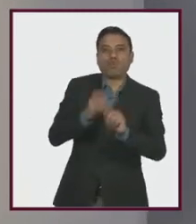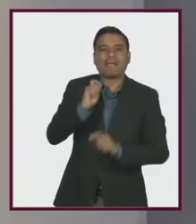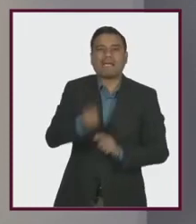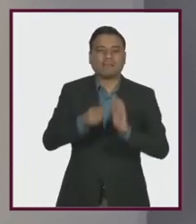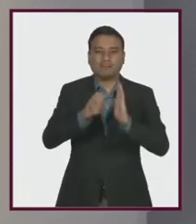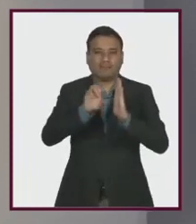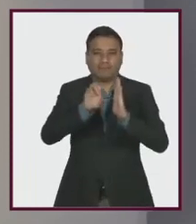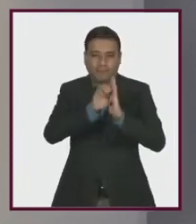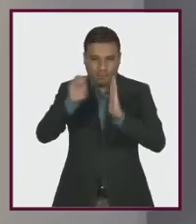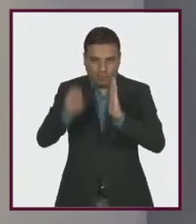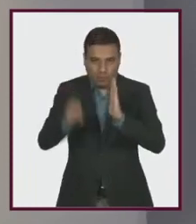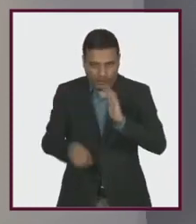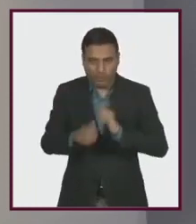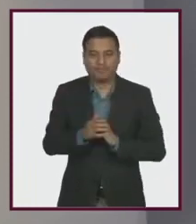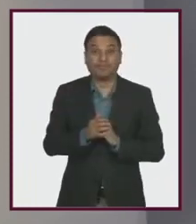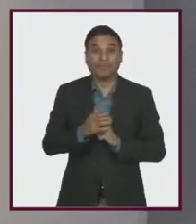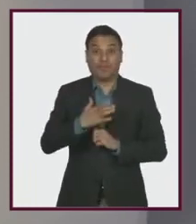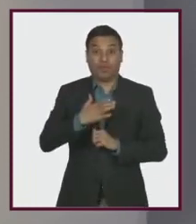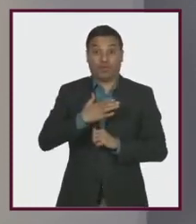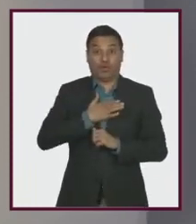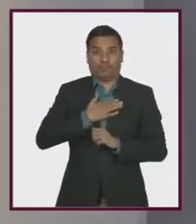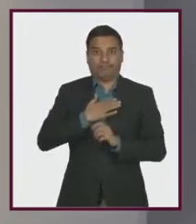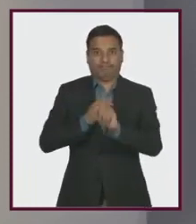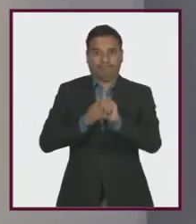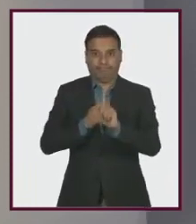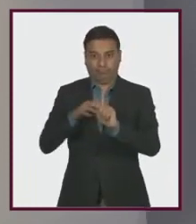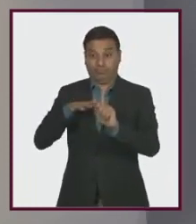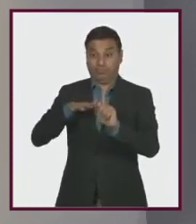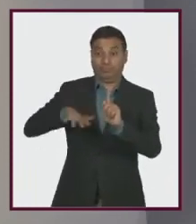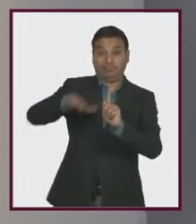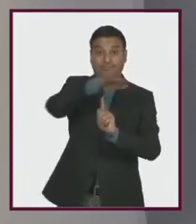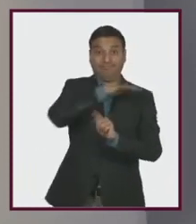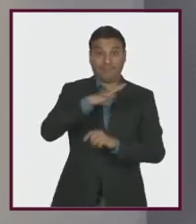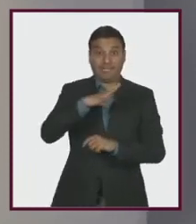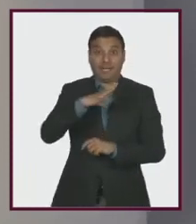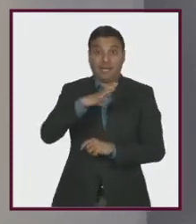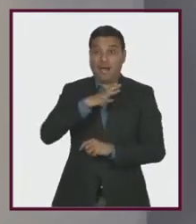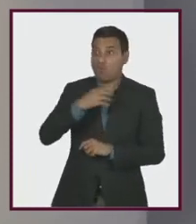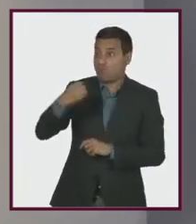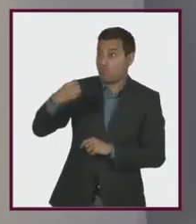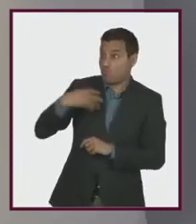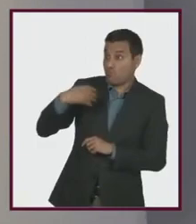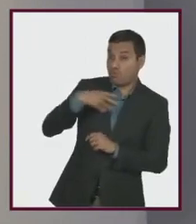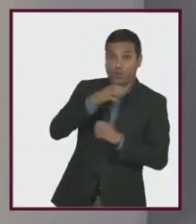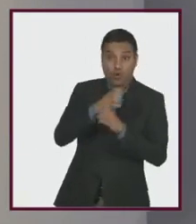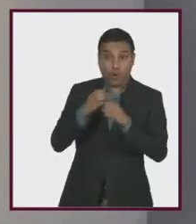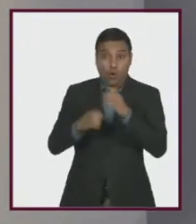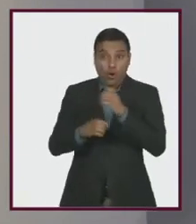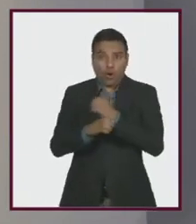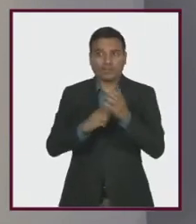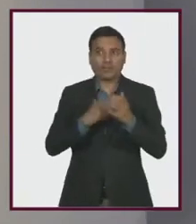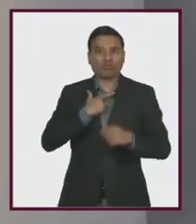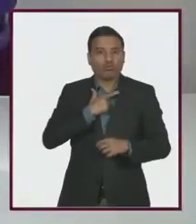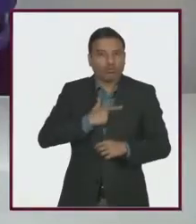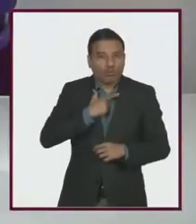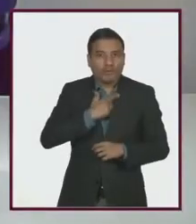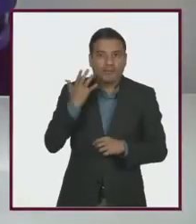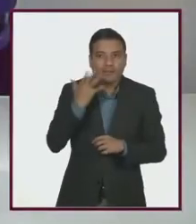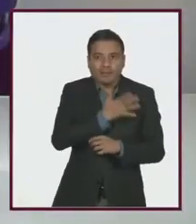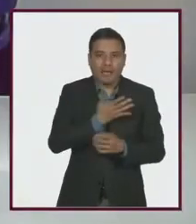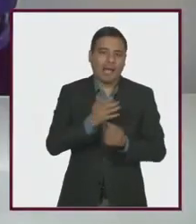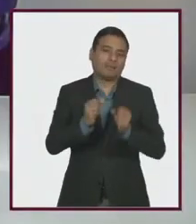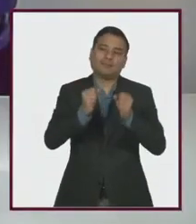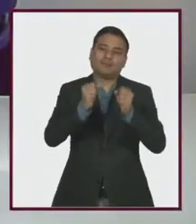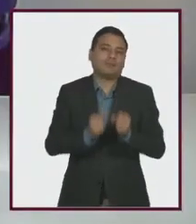herramientas alrededor que nos generen placer también va a prevenirnos de consumir sustancias. Y eso es algo indirecto, ¿no? O sea, es